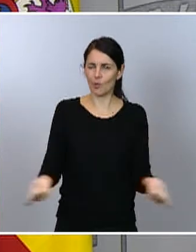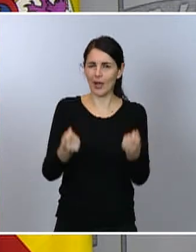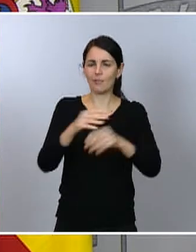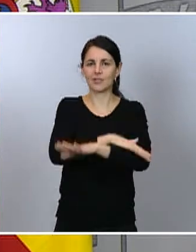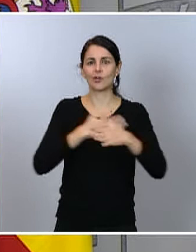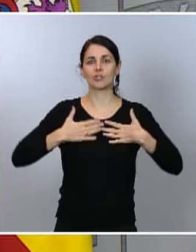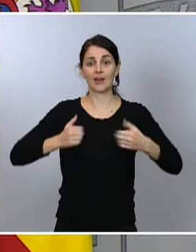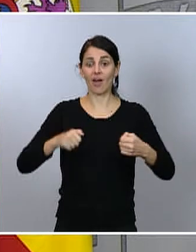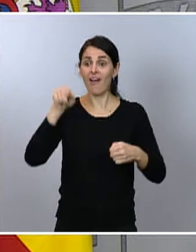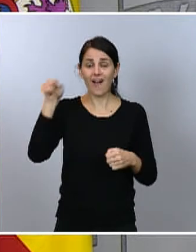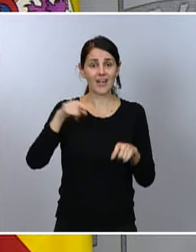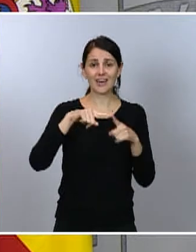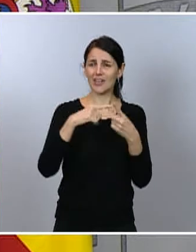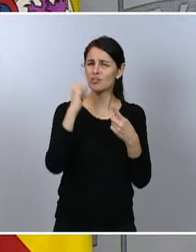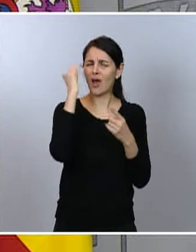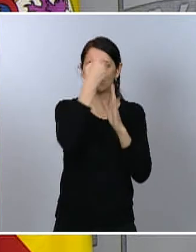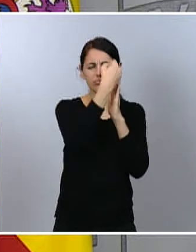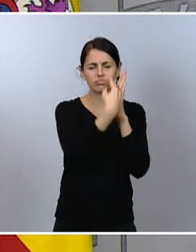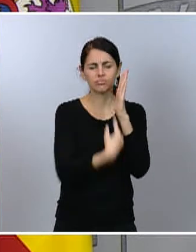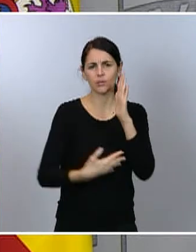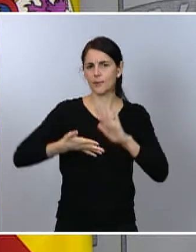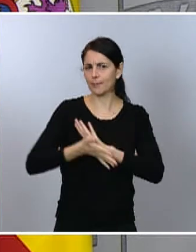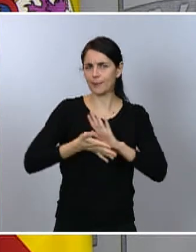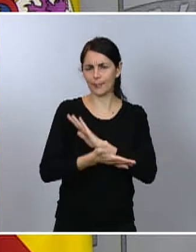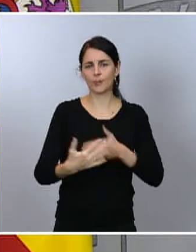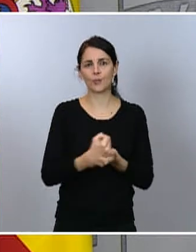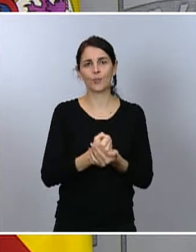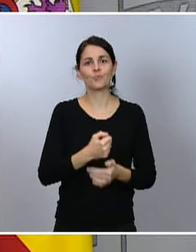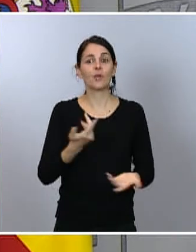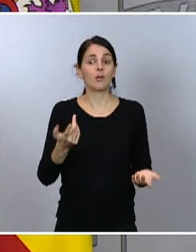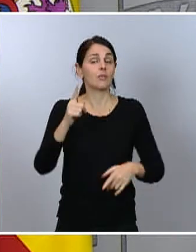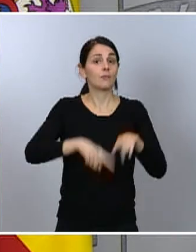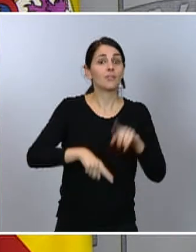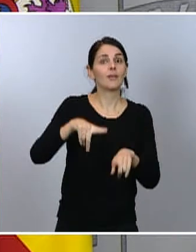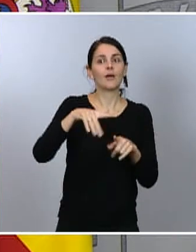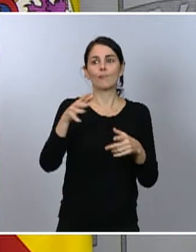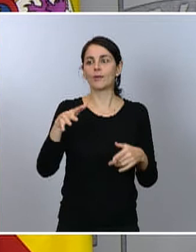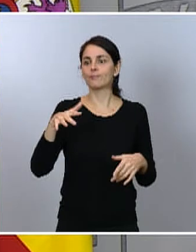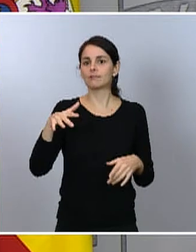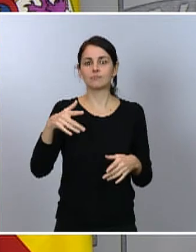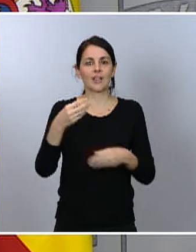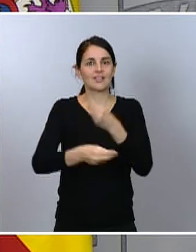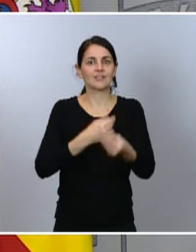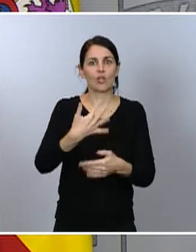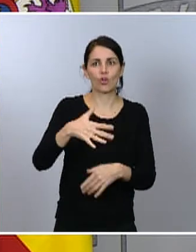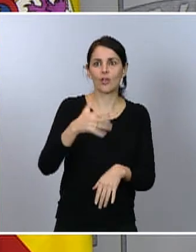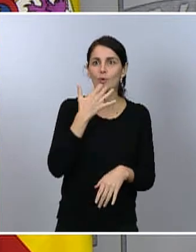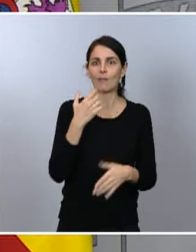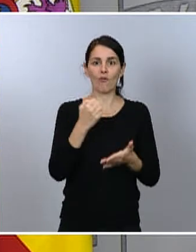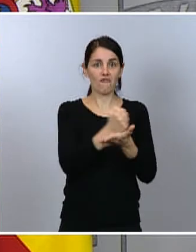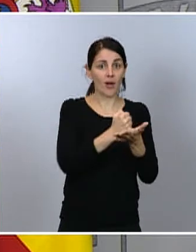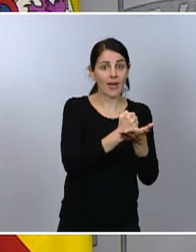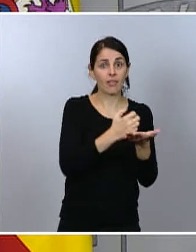estos criterios, independientemente del lugar en el que se realice, si es una farmacia o si es otro lugar. En ningún